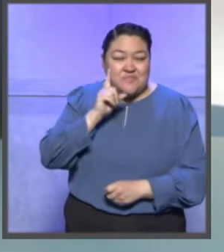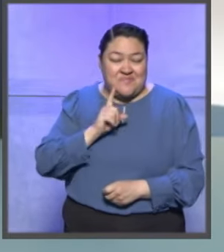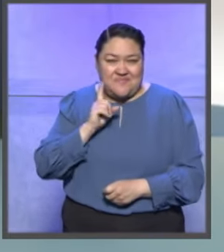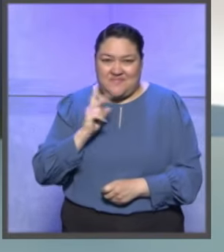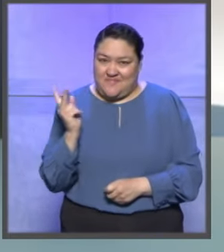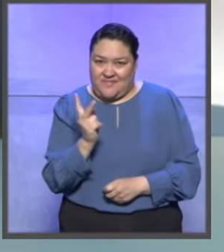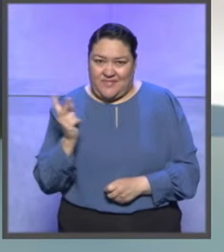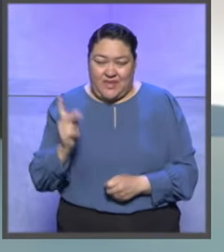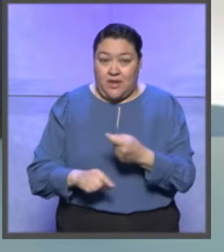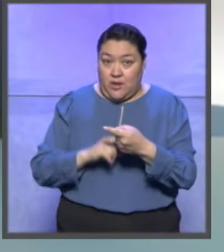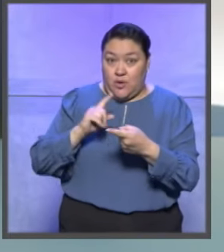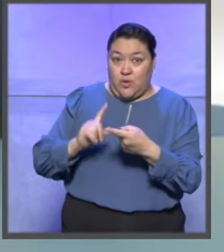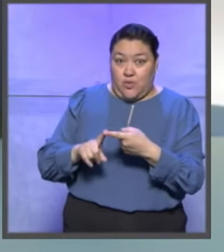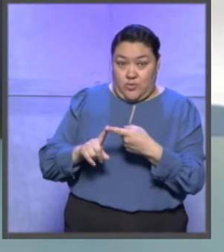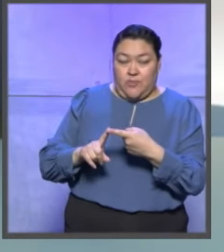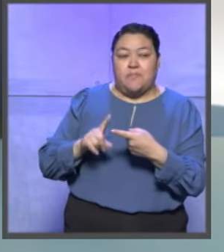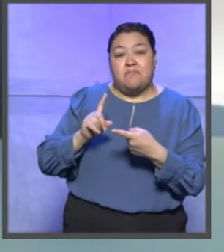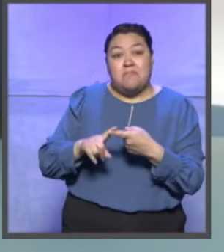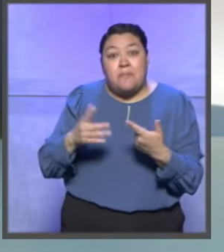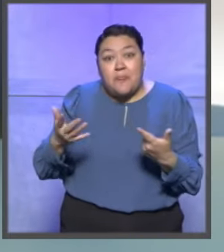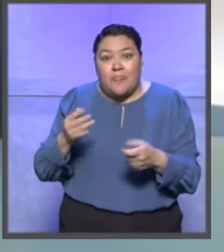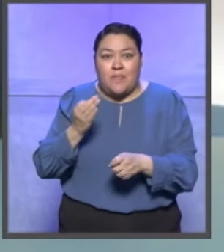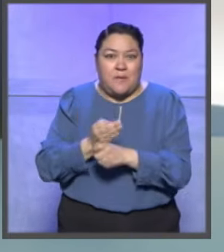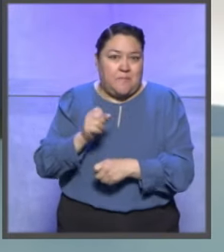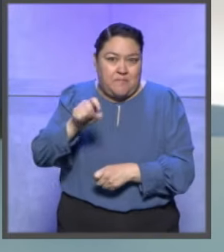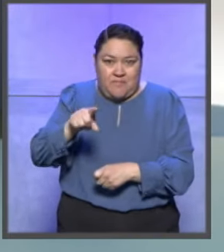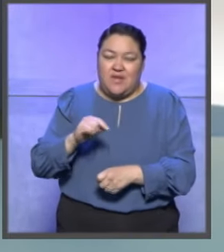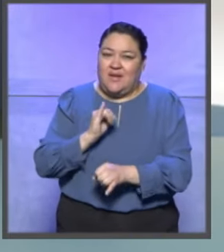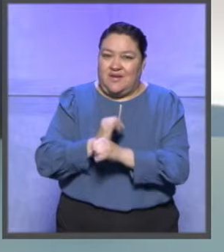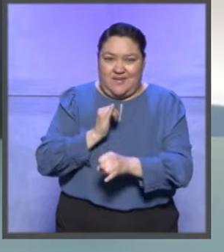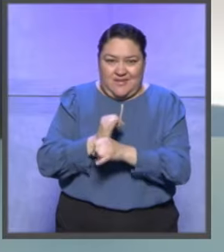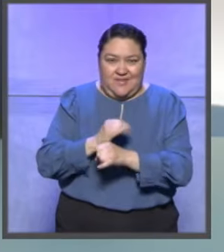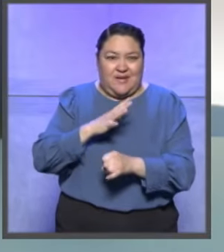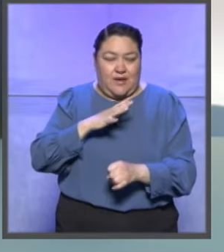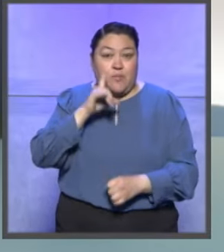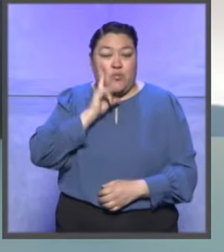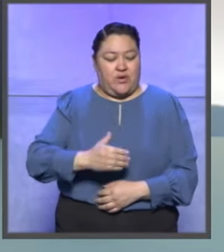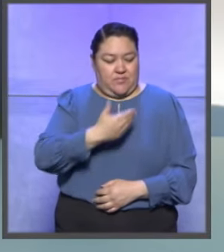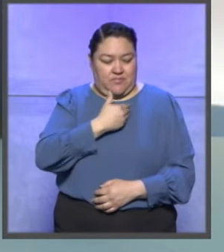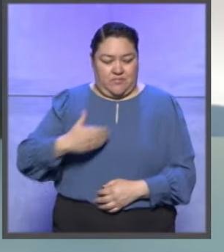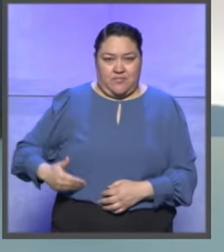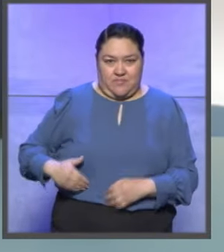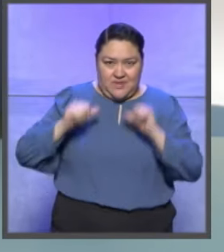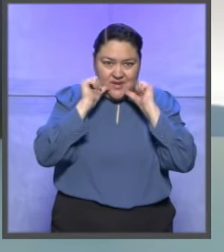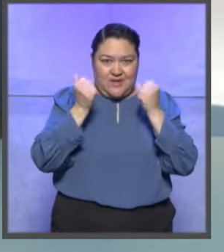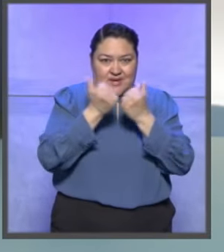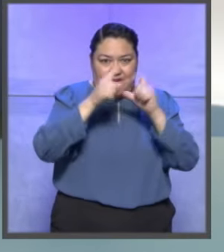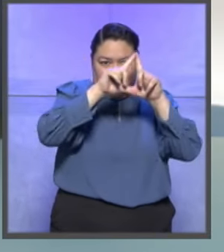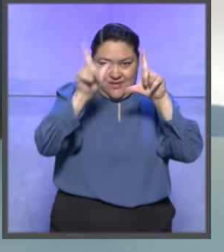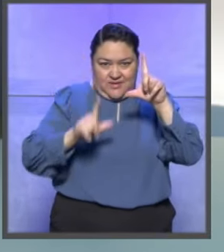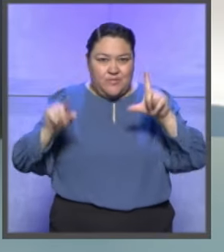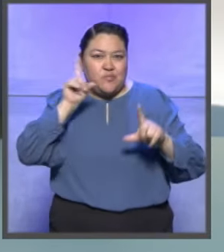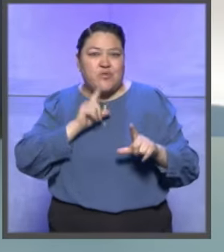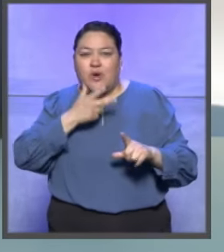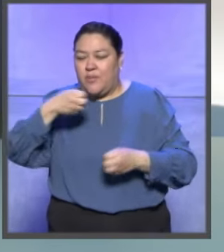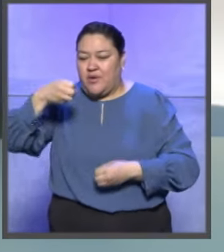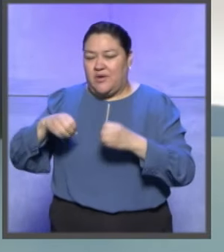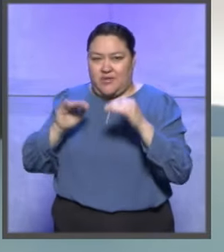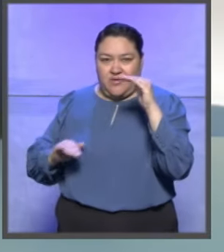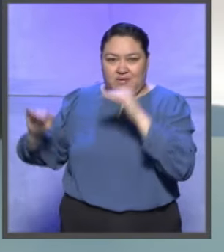Está con nosotros a través de, pues, de esta plataforma digital la presidenta de la Asociación de Magistradas y Magistrados